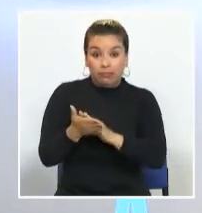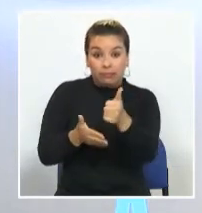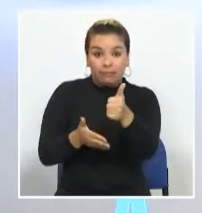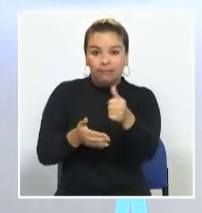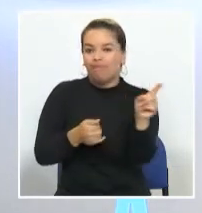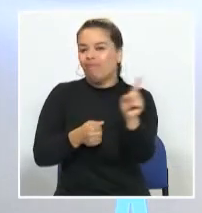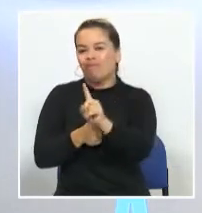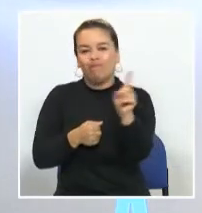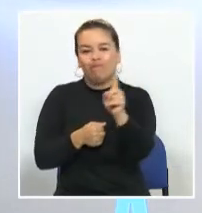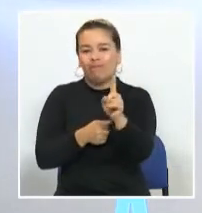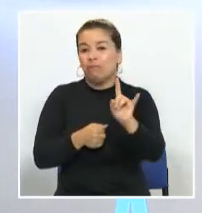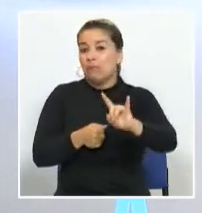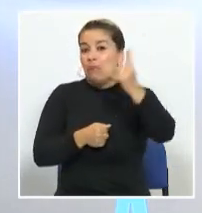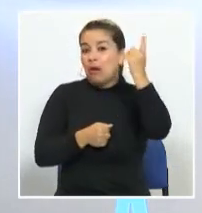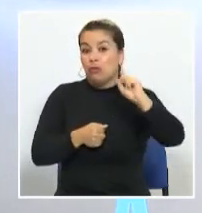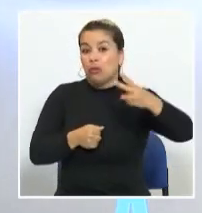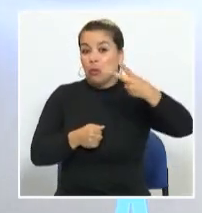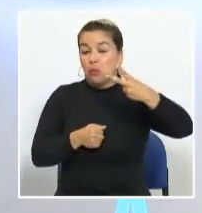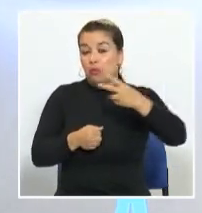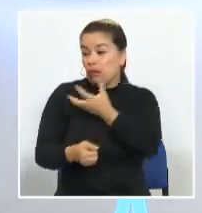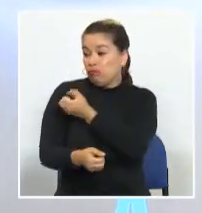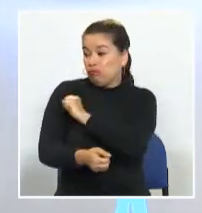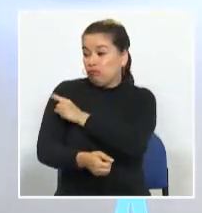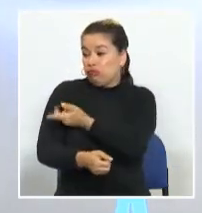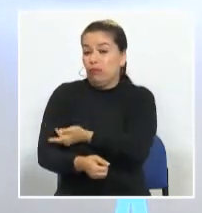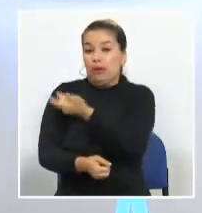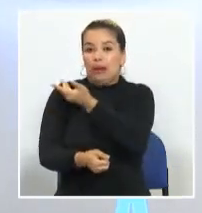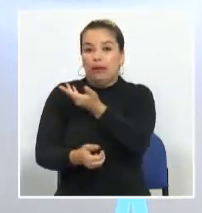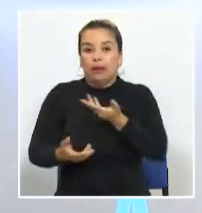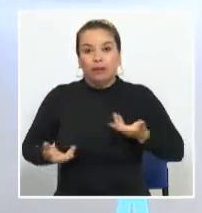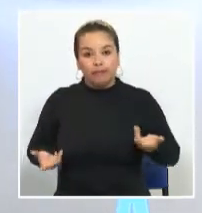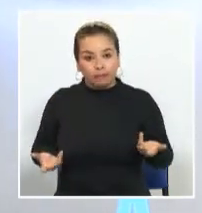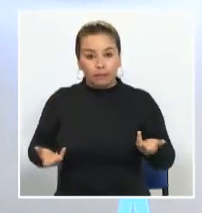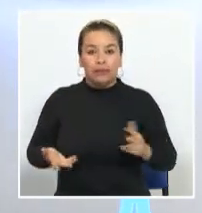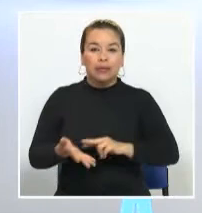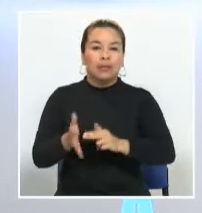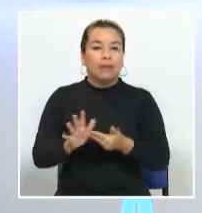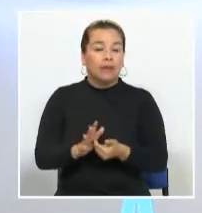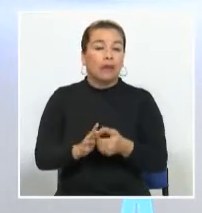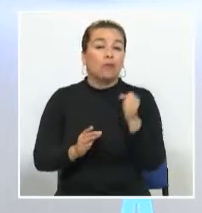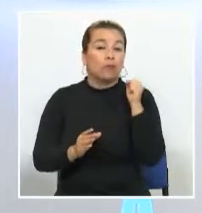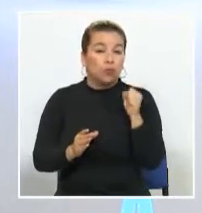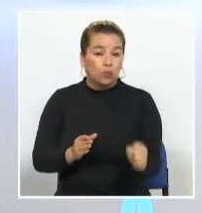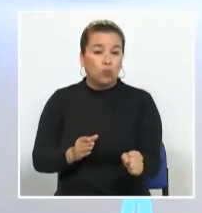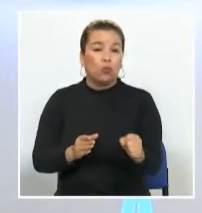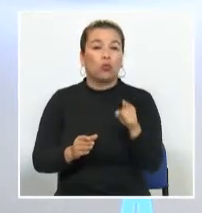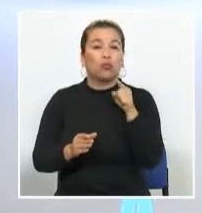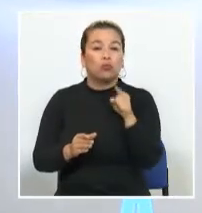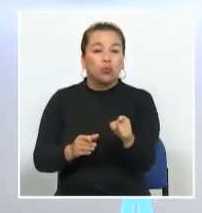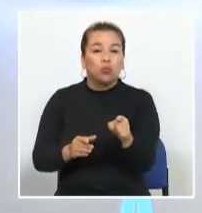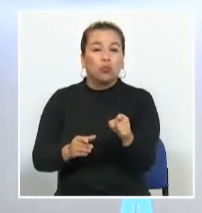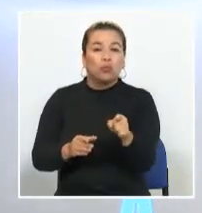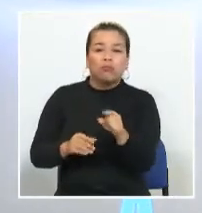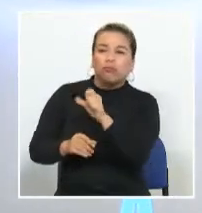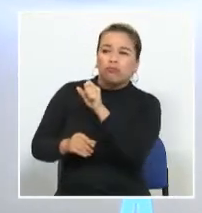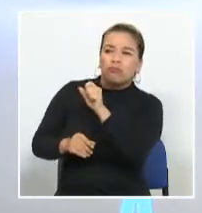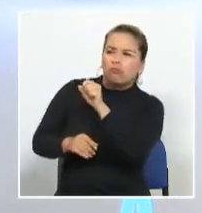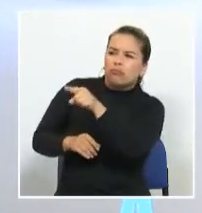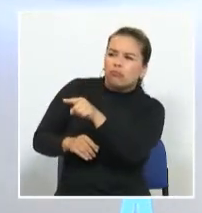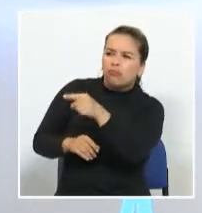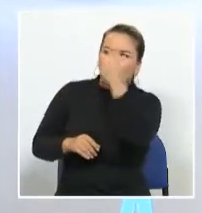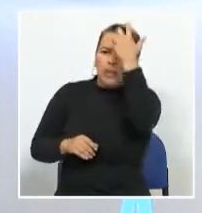sea secundario a la presión arterial alta. Entonces va mucho más allá, va a que se consulte, a que se haga un examen